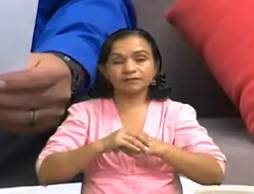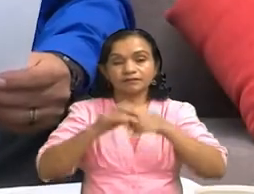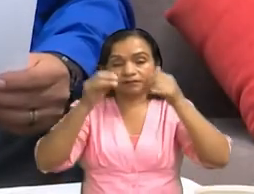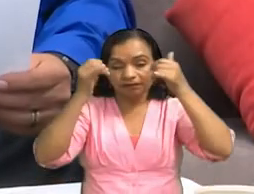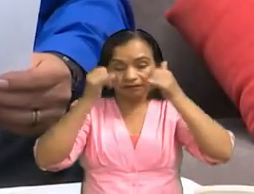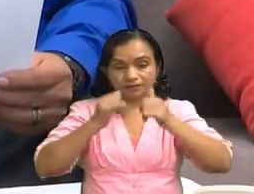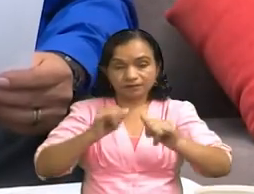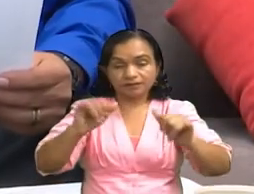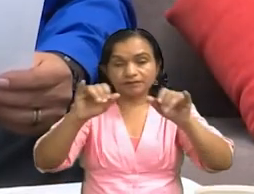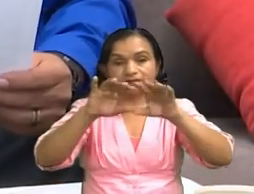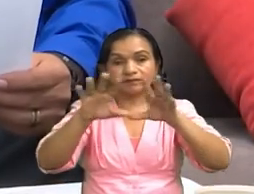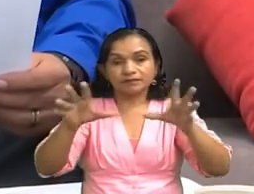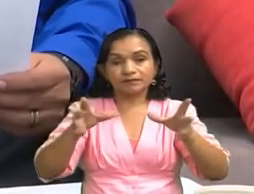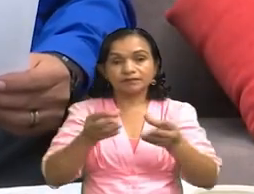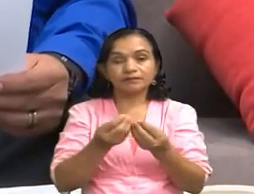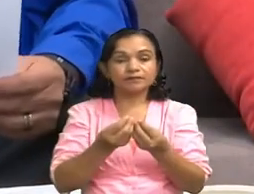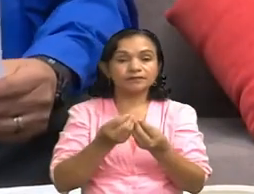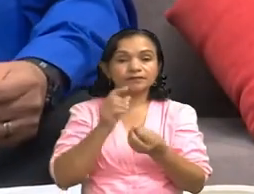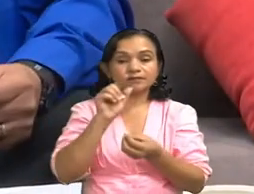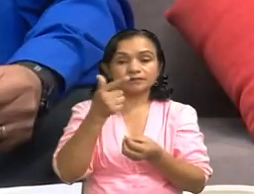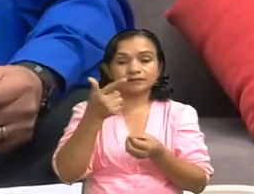al total,